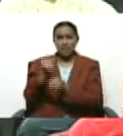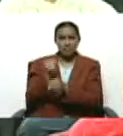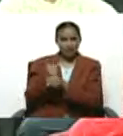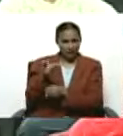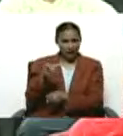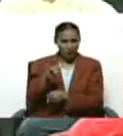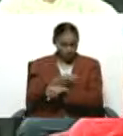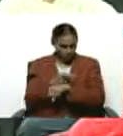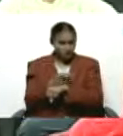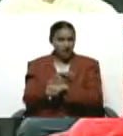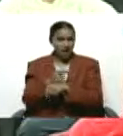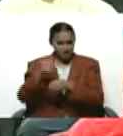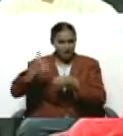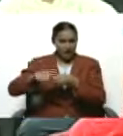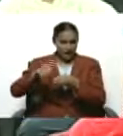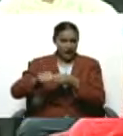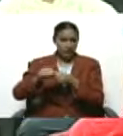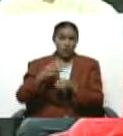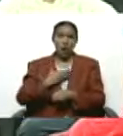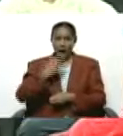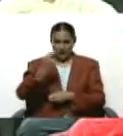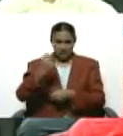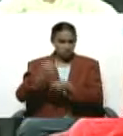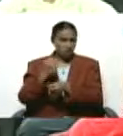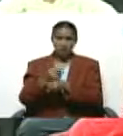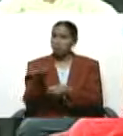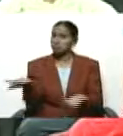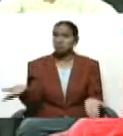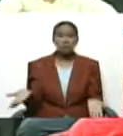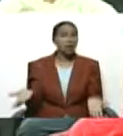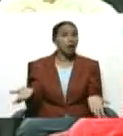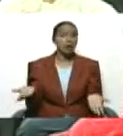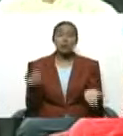les importa nada, como dijo alguien un día. Ellos,